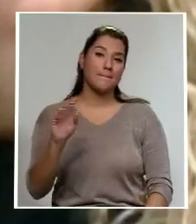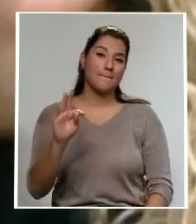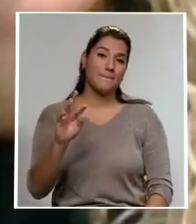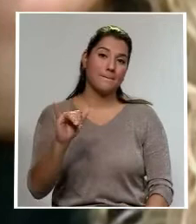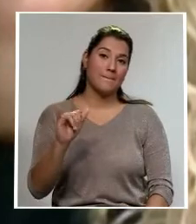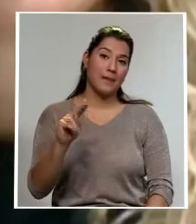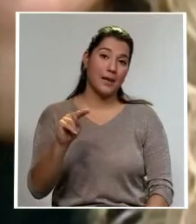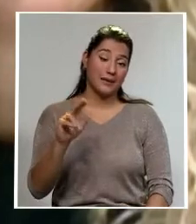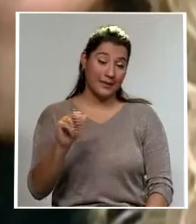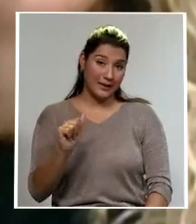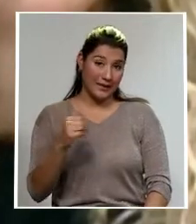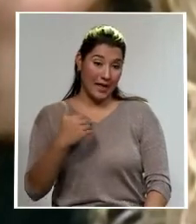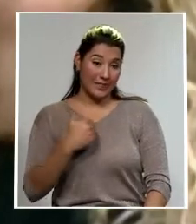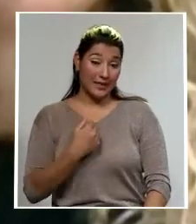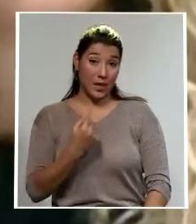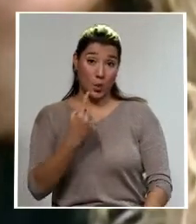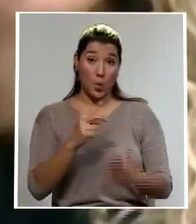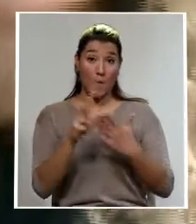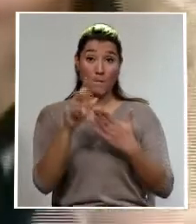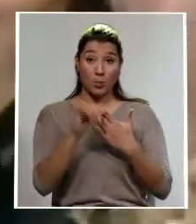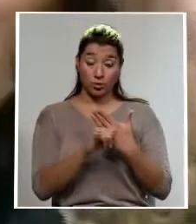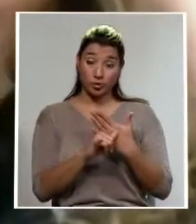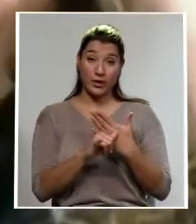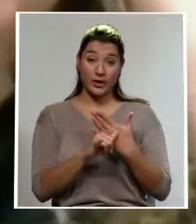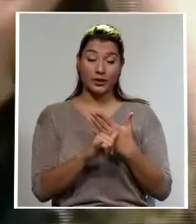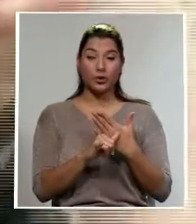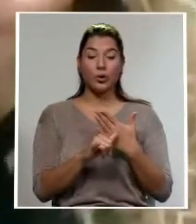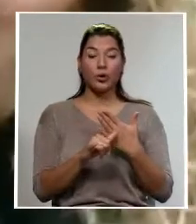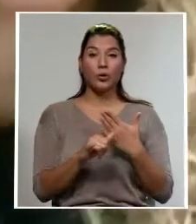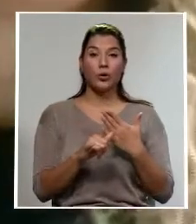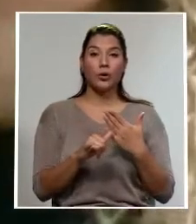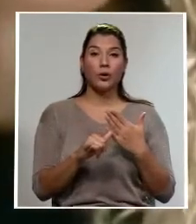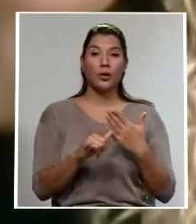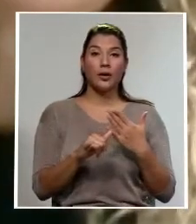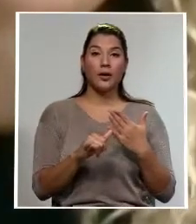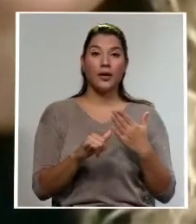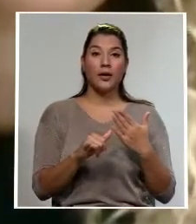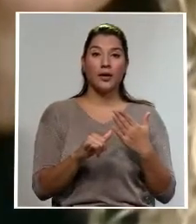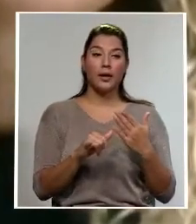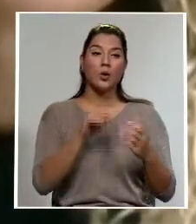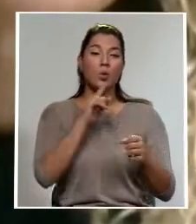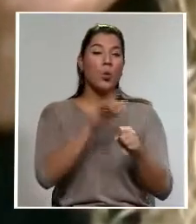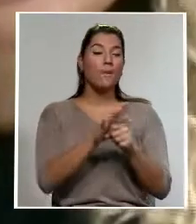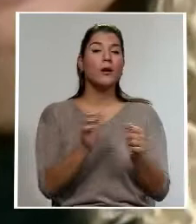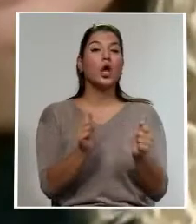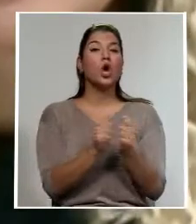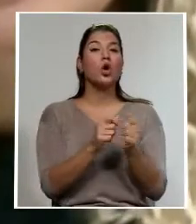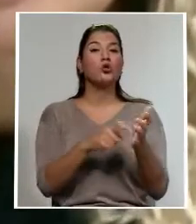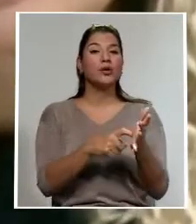que está en la línea de los objetivos. ¿Cómo debería